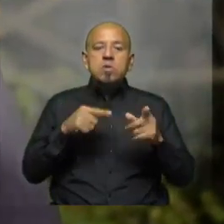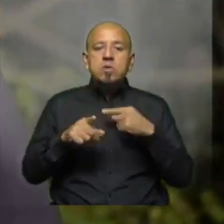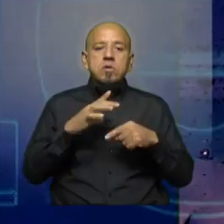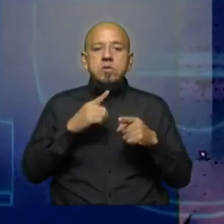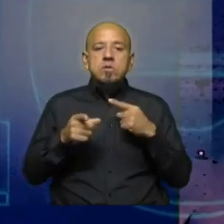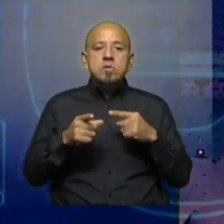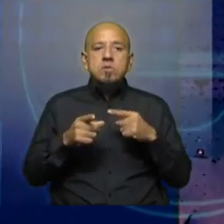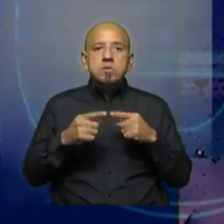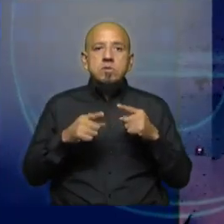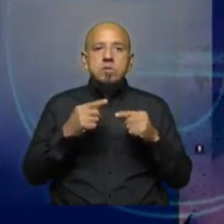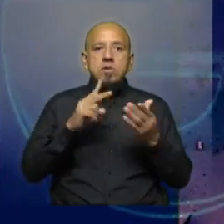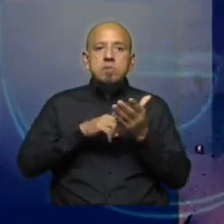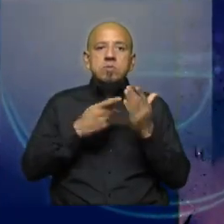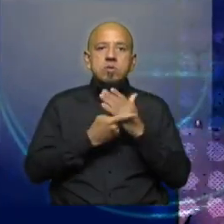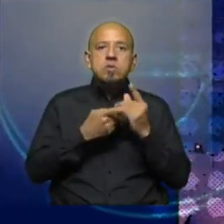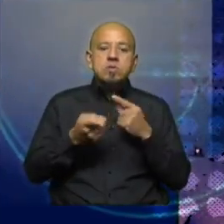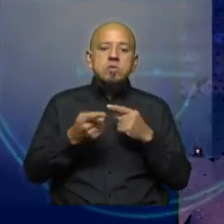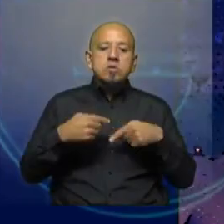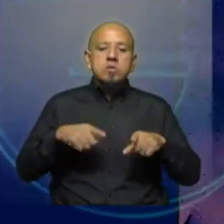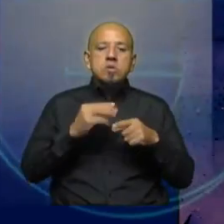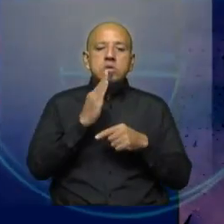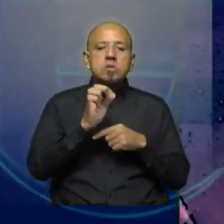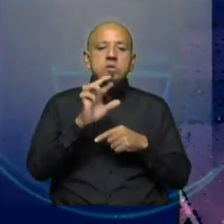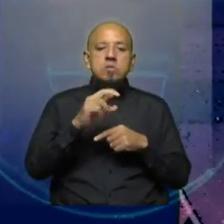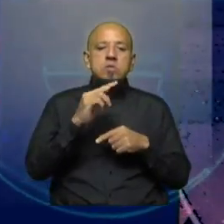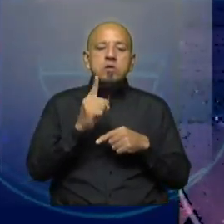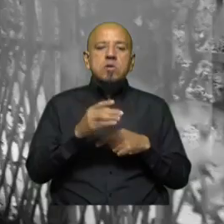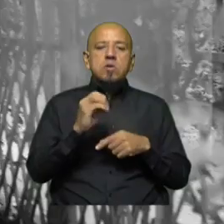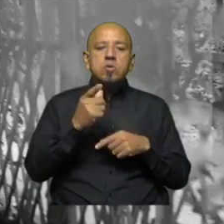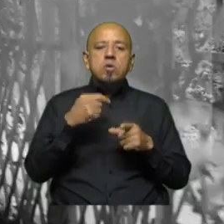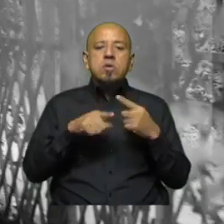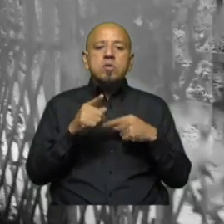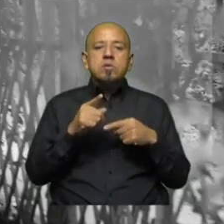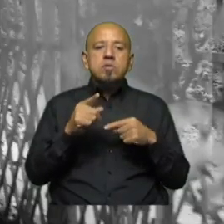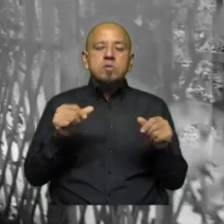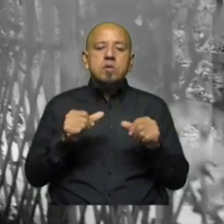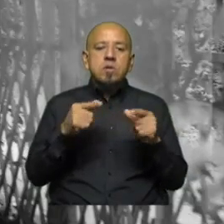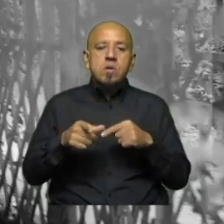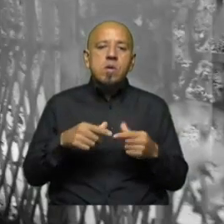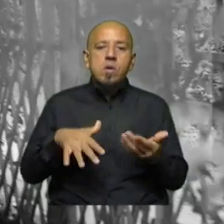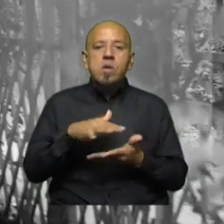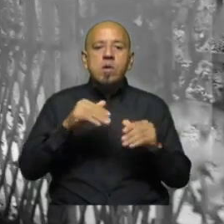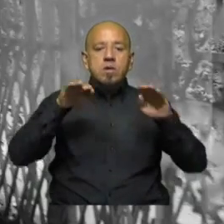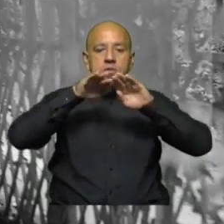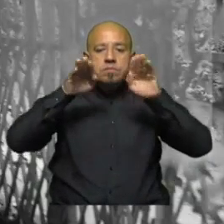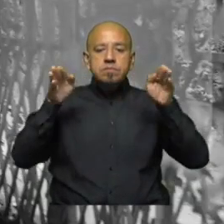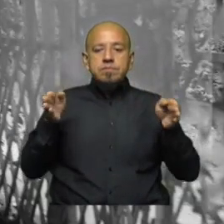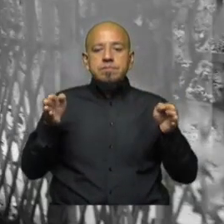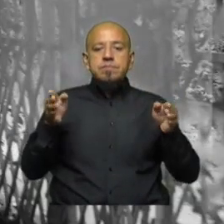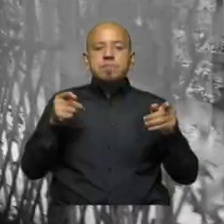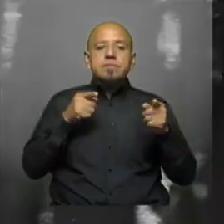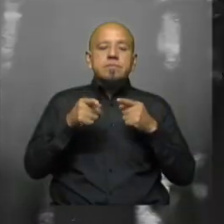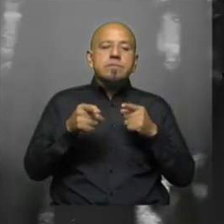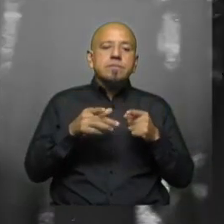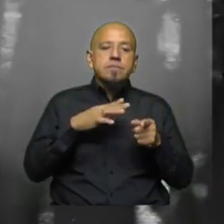Barofio el proyecto de las pérgolas que rodean este recinto que nos encontramos. El recinto donde